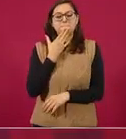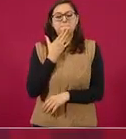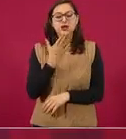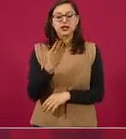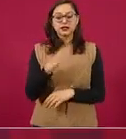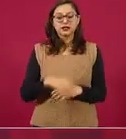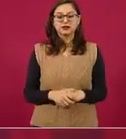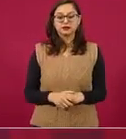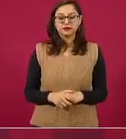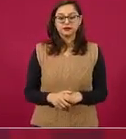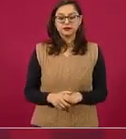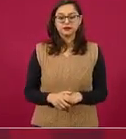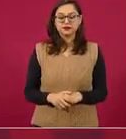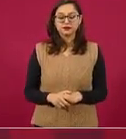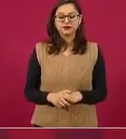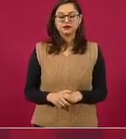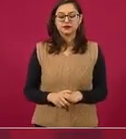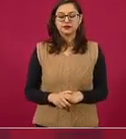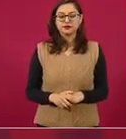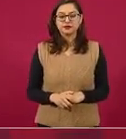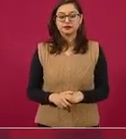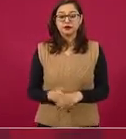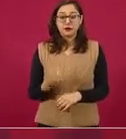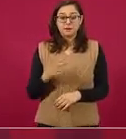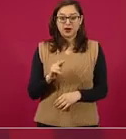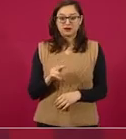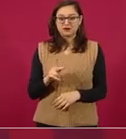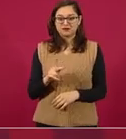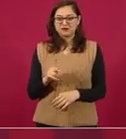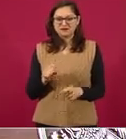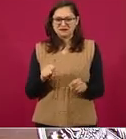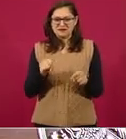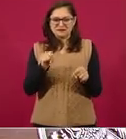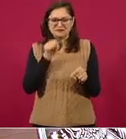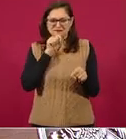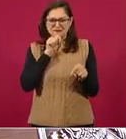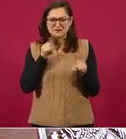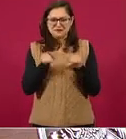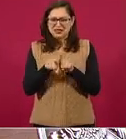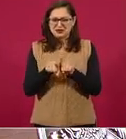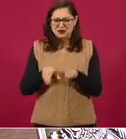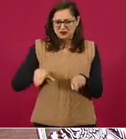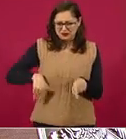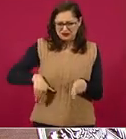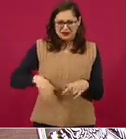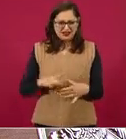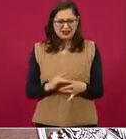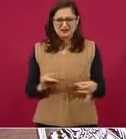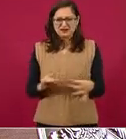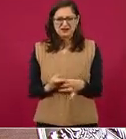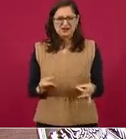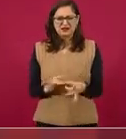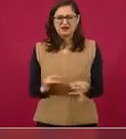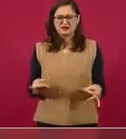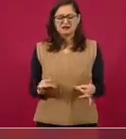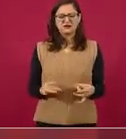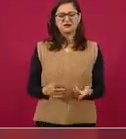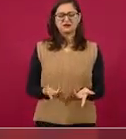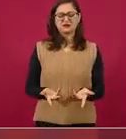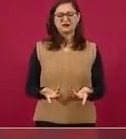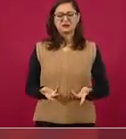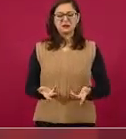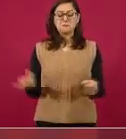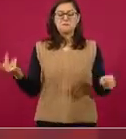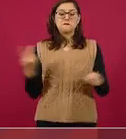muy parecido a lo que estábamos hablando ahora, de que el presidente Biden pues